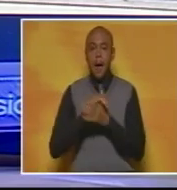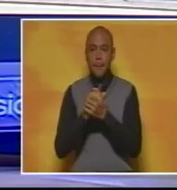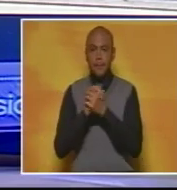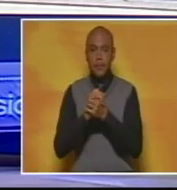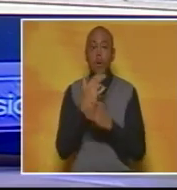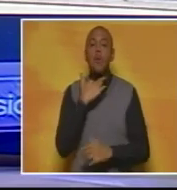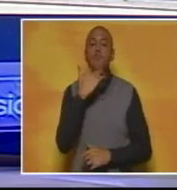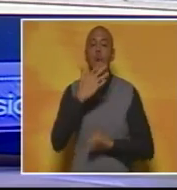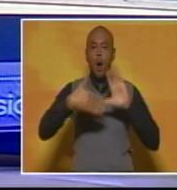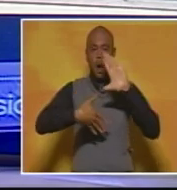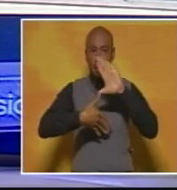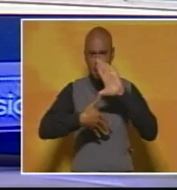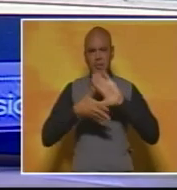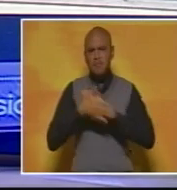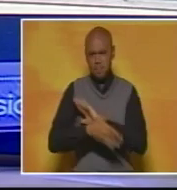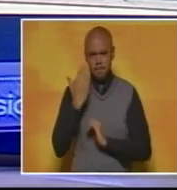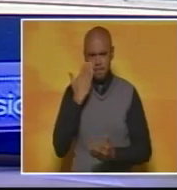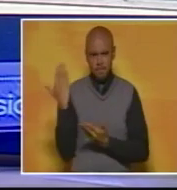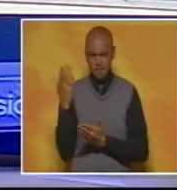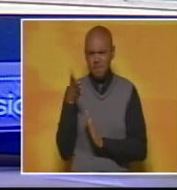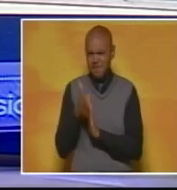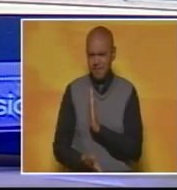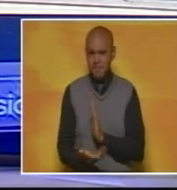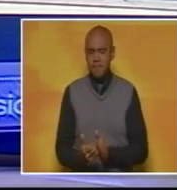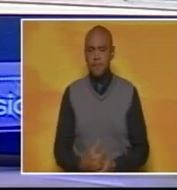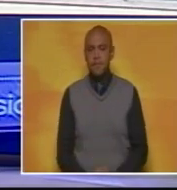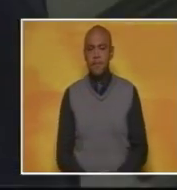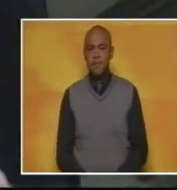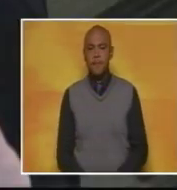de La Voz de América, nos cuenta más en el siguiente trabajo.